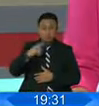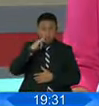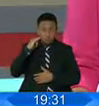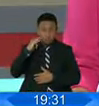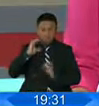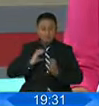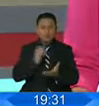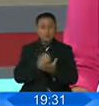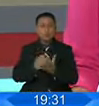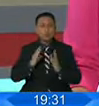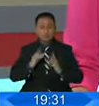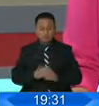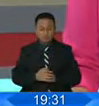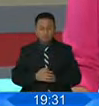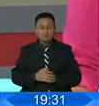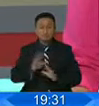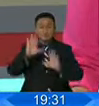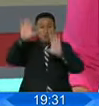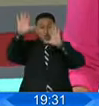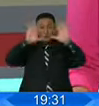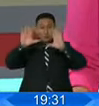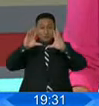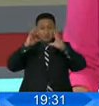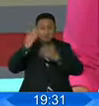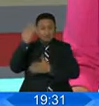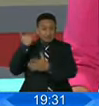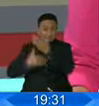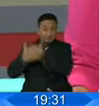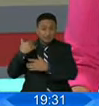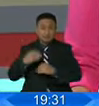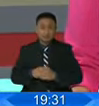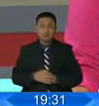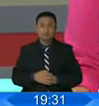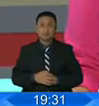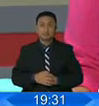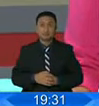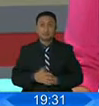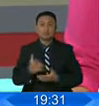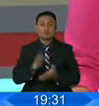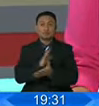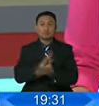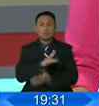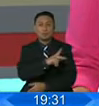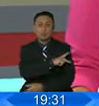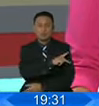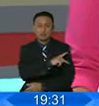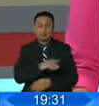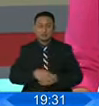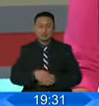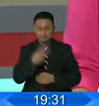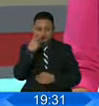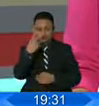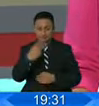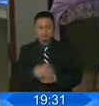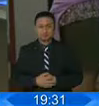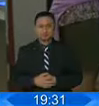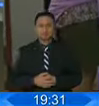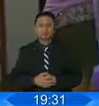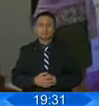vacacional organizado por el Museo de Historia Natural Gustavo Orsés de la Escuela Politécnica Nacional. Veamos.